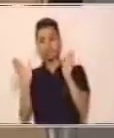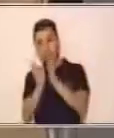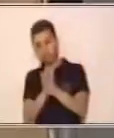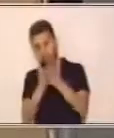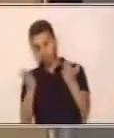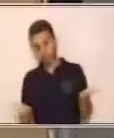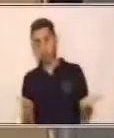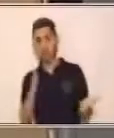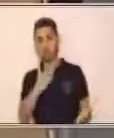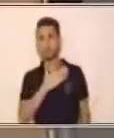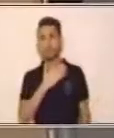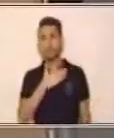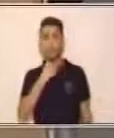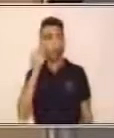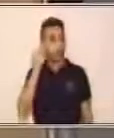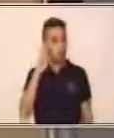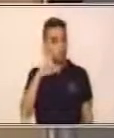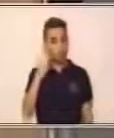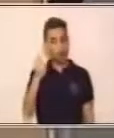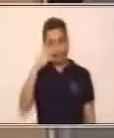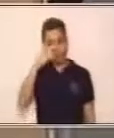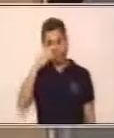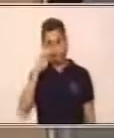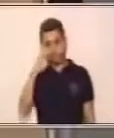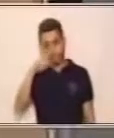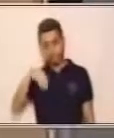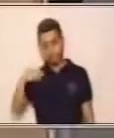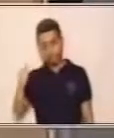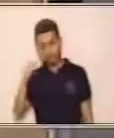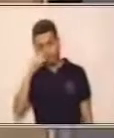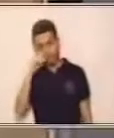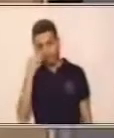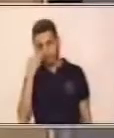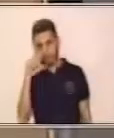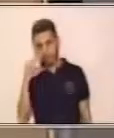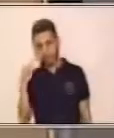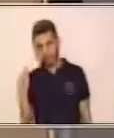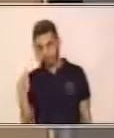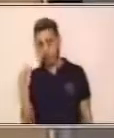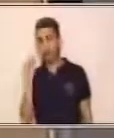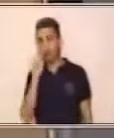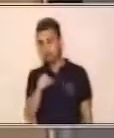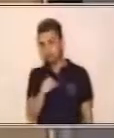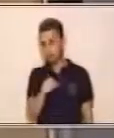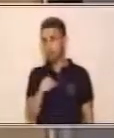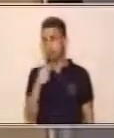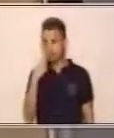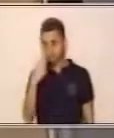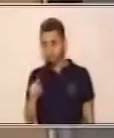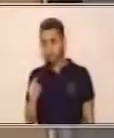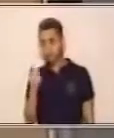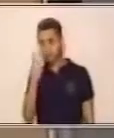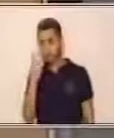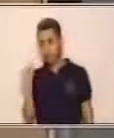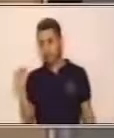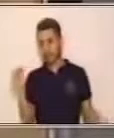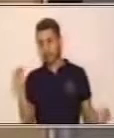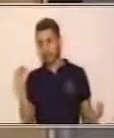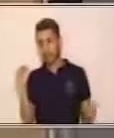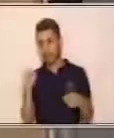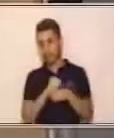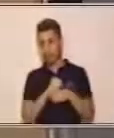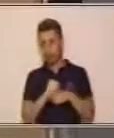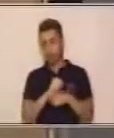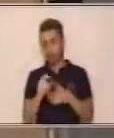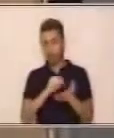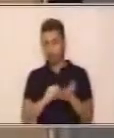Guatemática, en el libro rosado, y ahí es donde tenemos entonces el primer ejercicio. Muy bien,